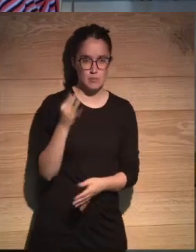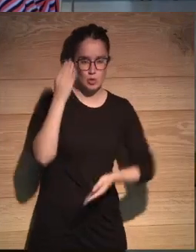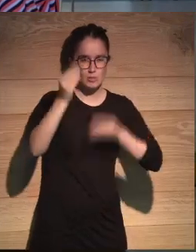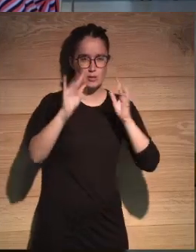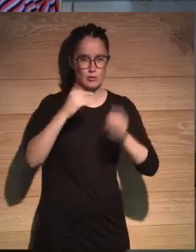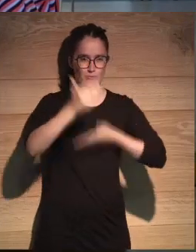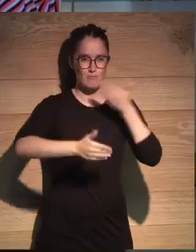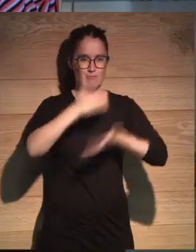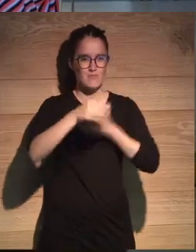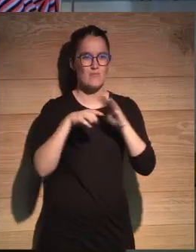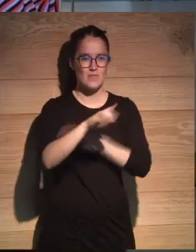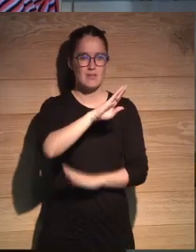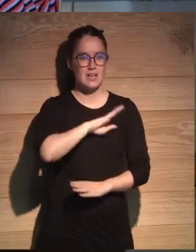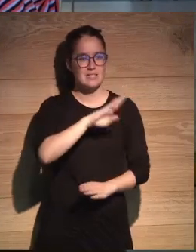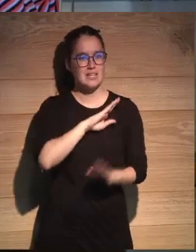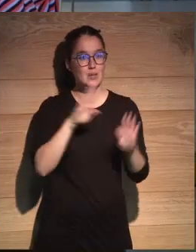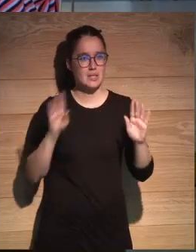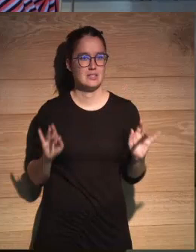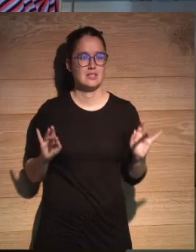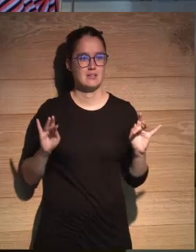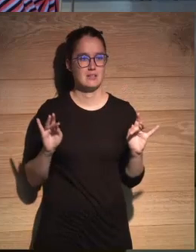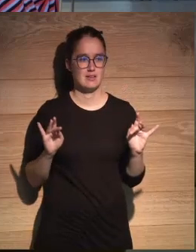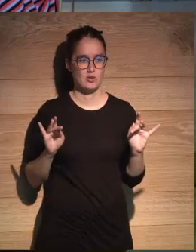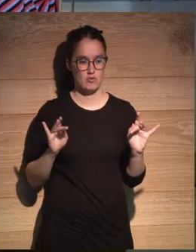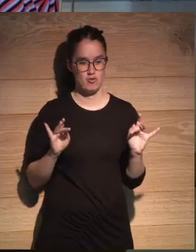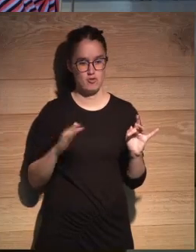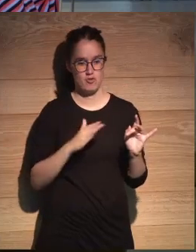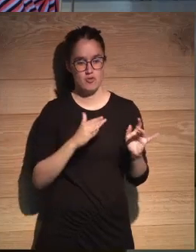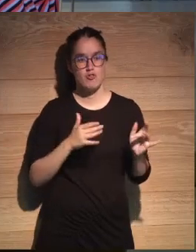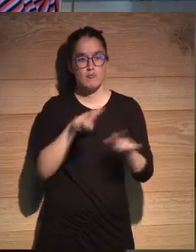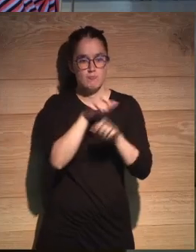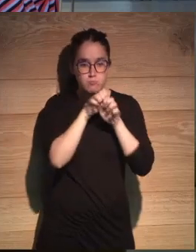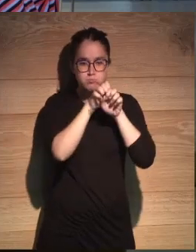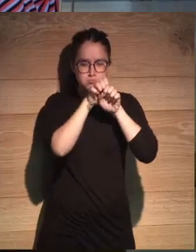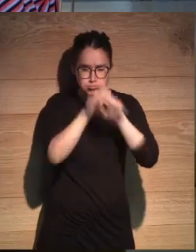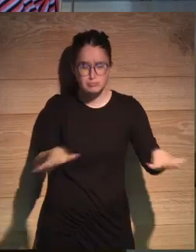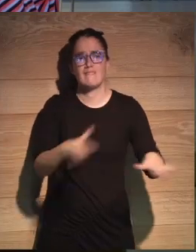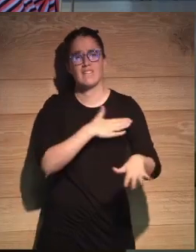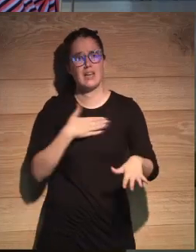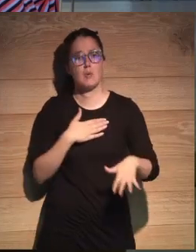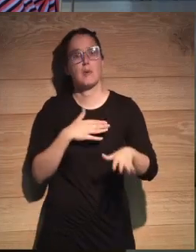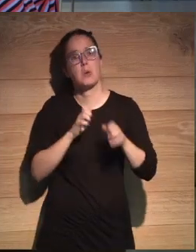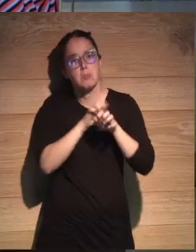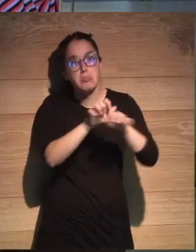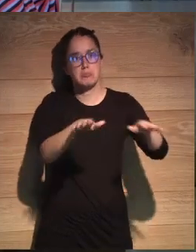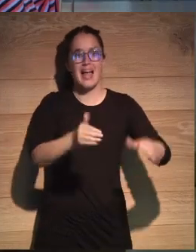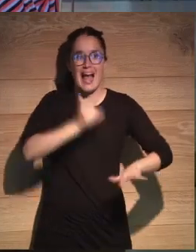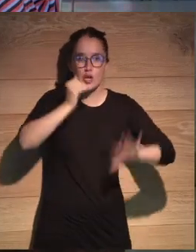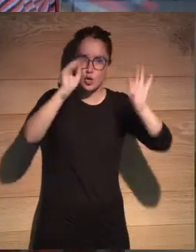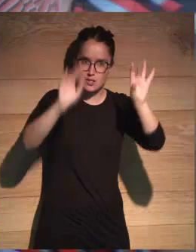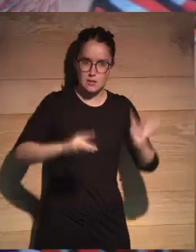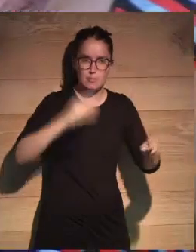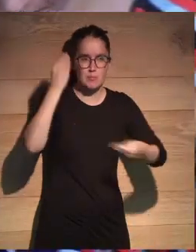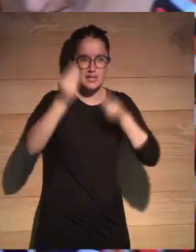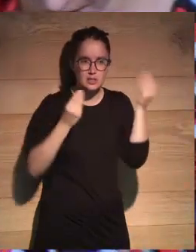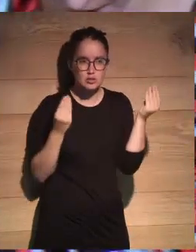que se ha avanzado mucho y que sí que estamos llegando... No aquí queríamos llegar y a la cantidad de gente que nos gustaría llegar, pero sí que se está llegando. Y creo que se